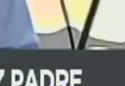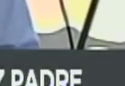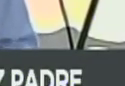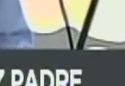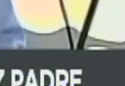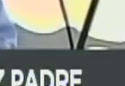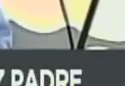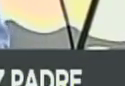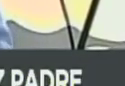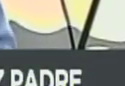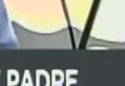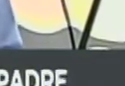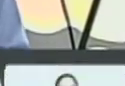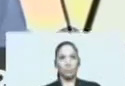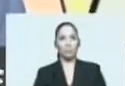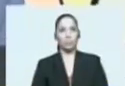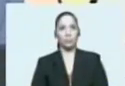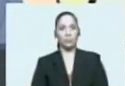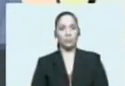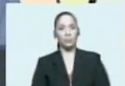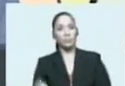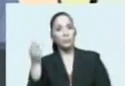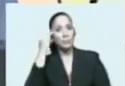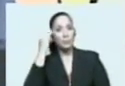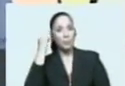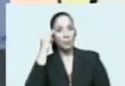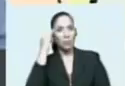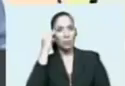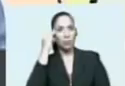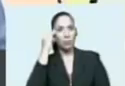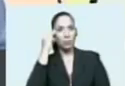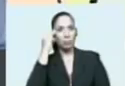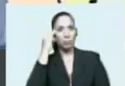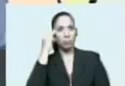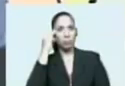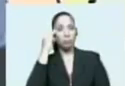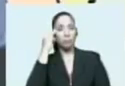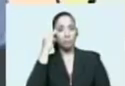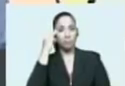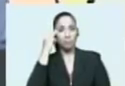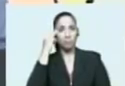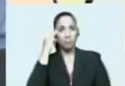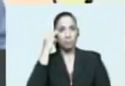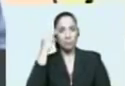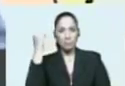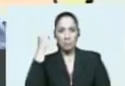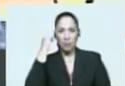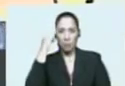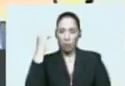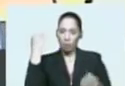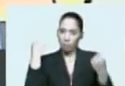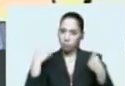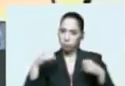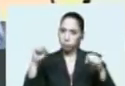y la memoria el ejercicio de la memoria